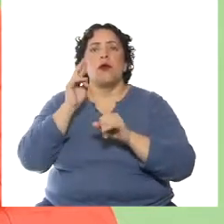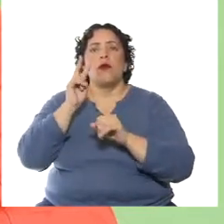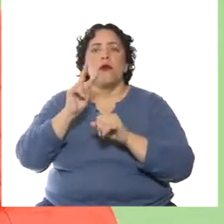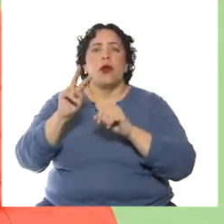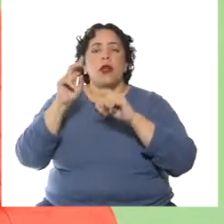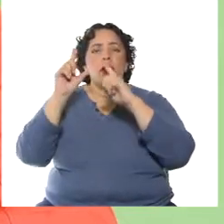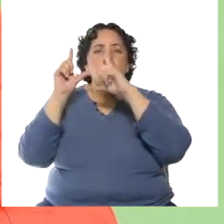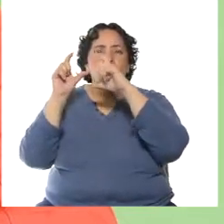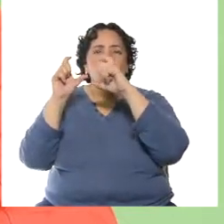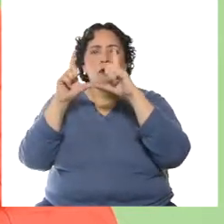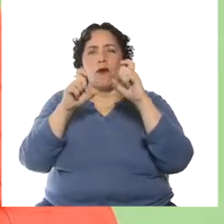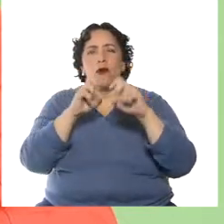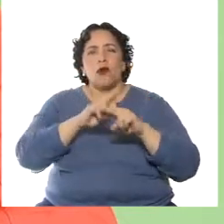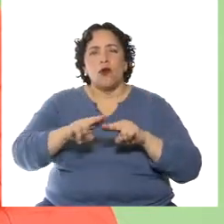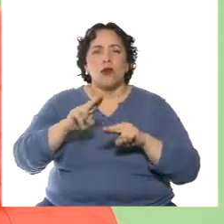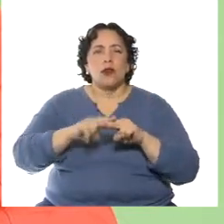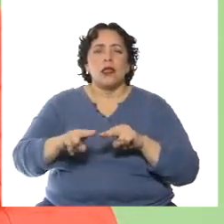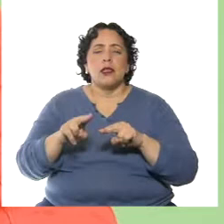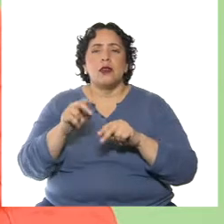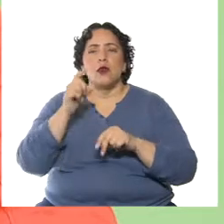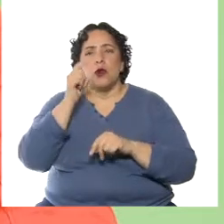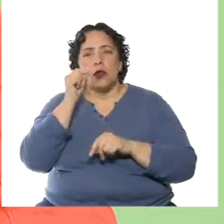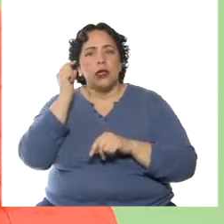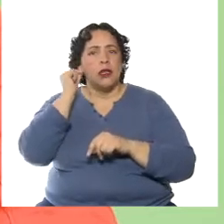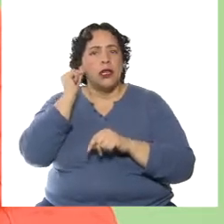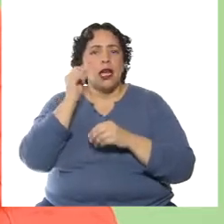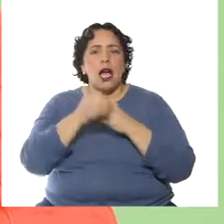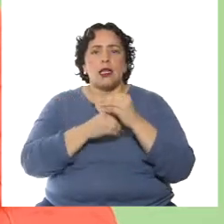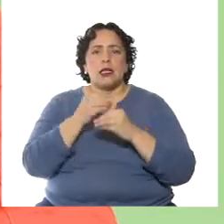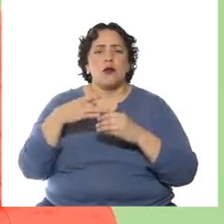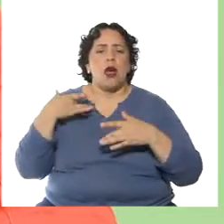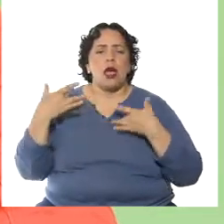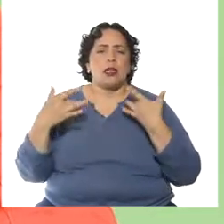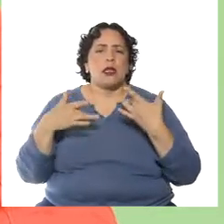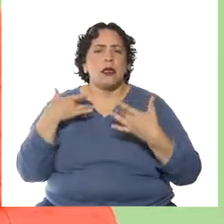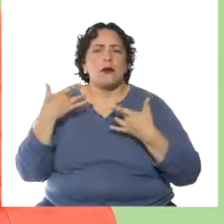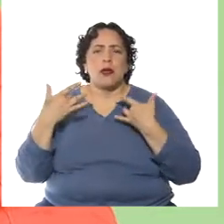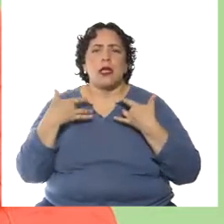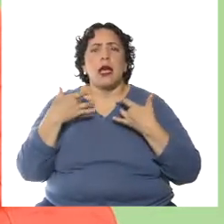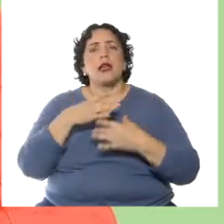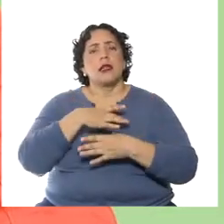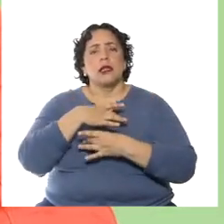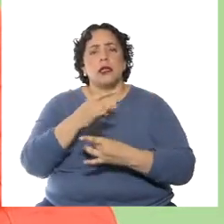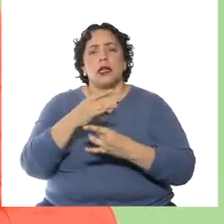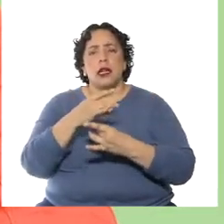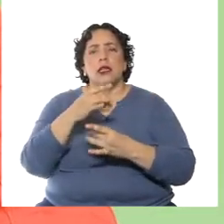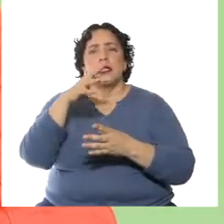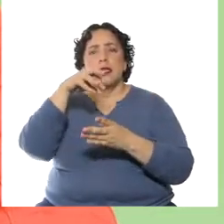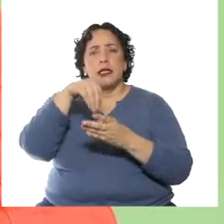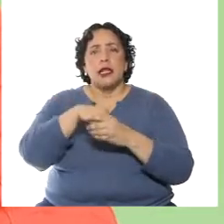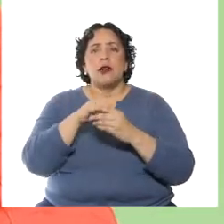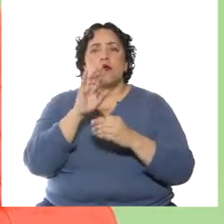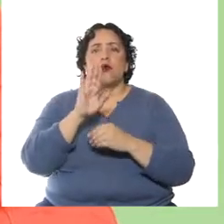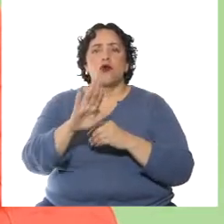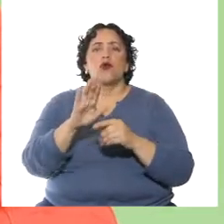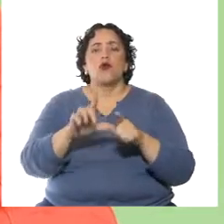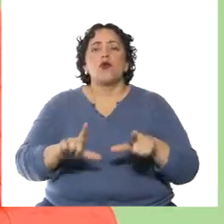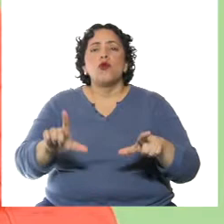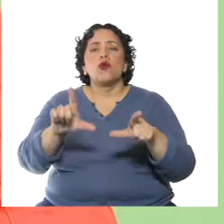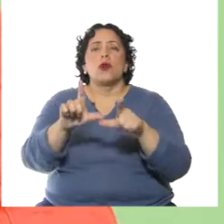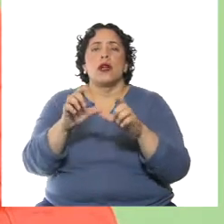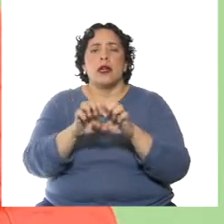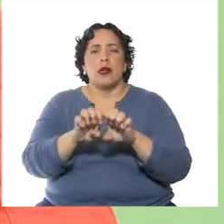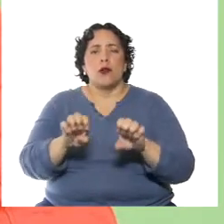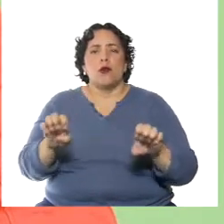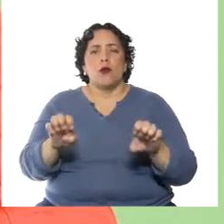podemos observar a las niñas y a los niños haciendo algunas actividades interesantes dentro de su centro de educación